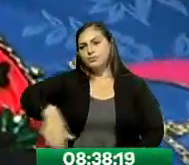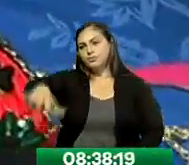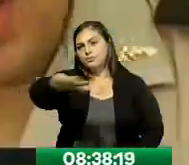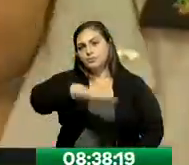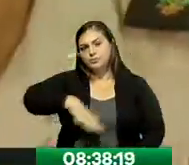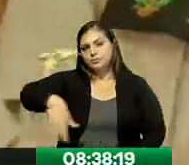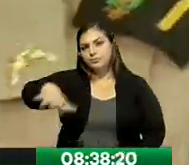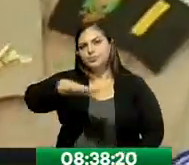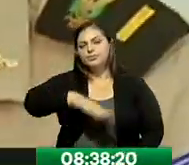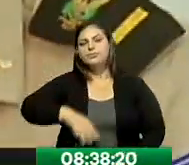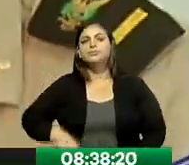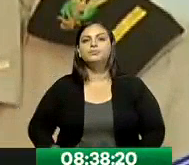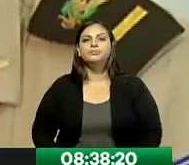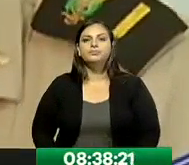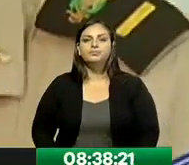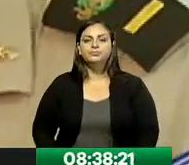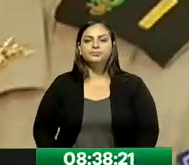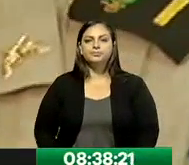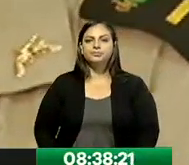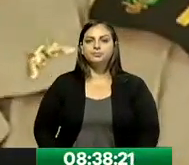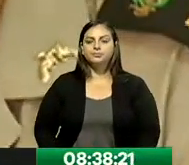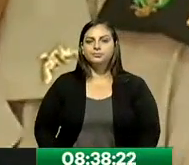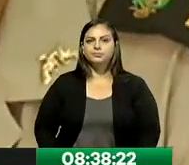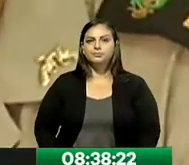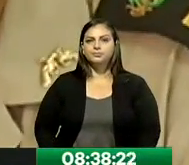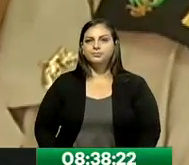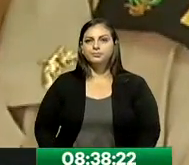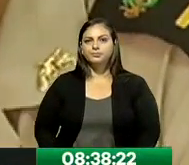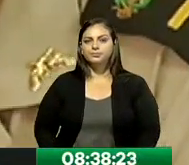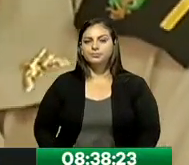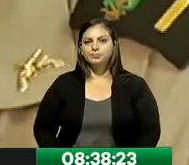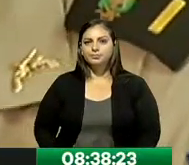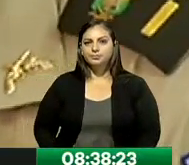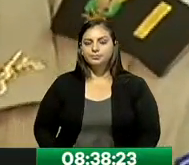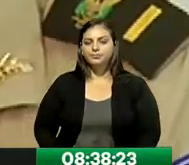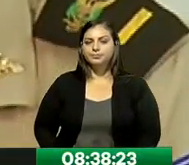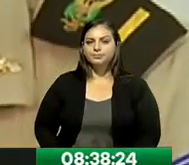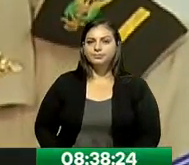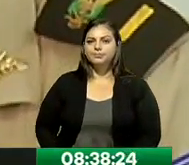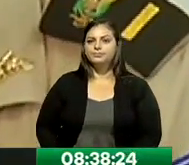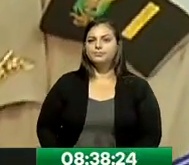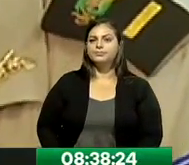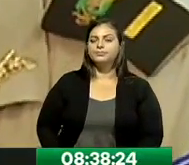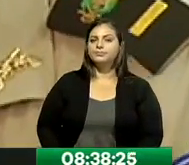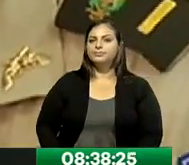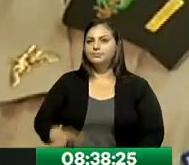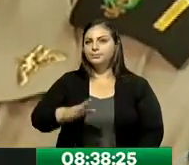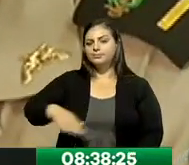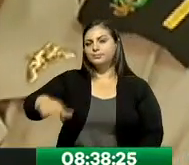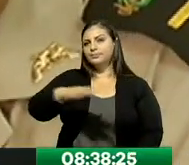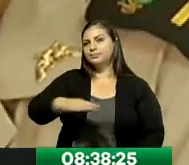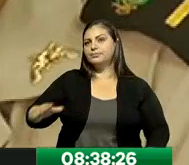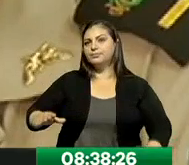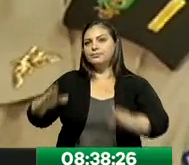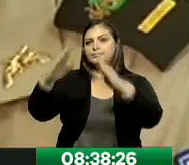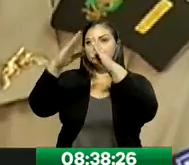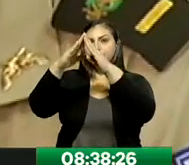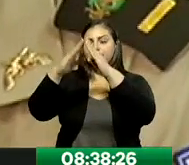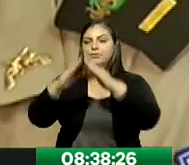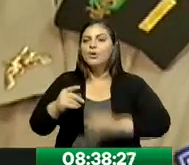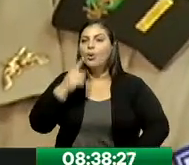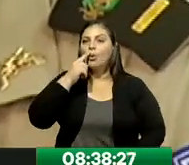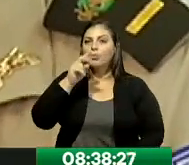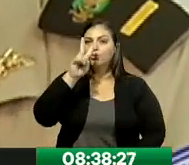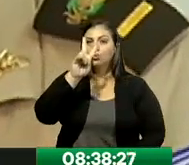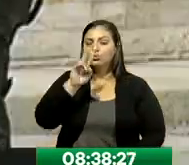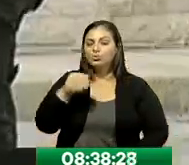Judicial. Al parecer fueron violentadas las seguridades, en versión igual de la persona afectada, es por eso que llama inmediatamente al 911 a percatarse que encuentra